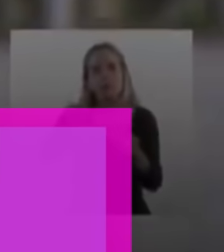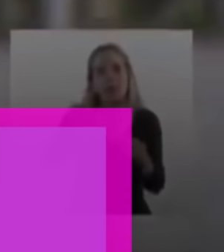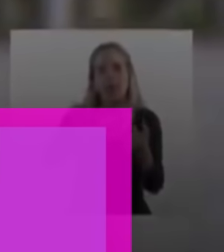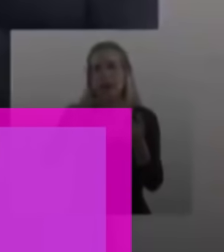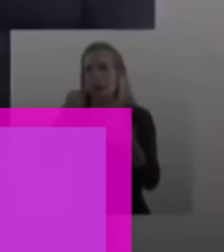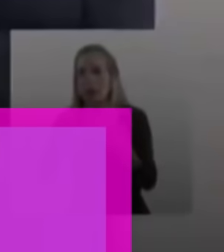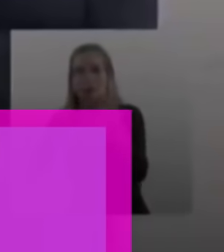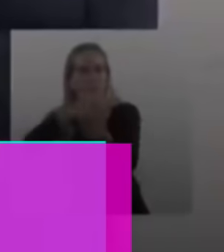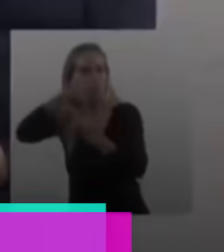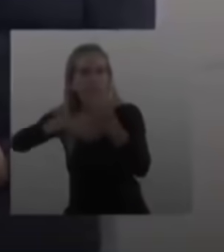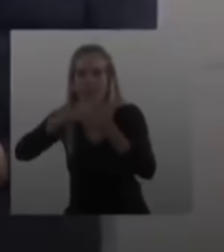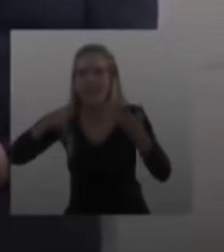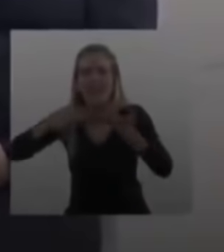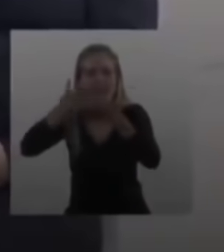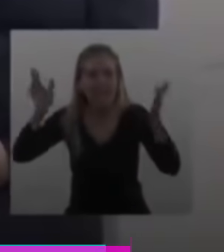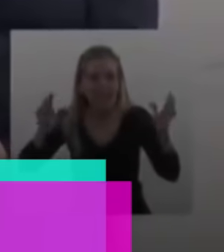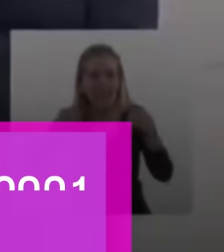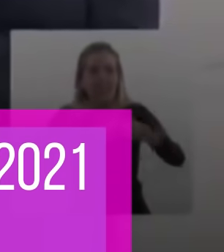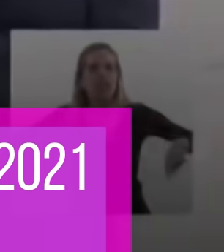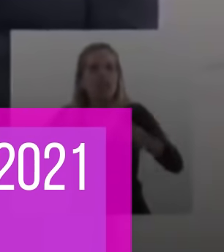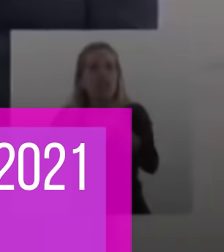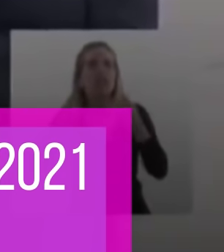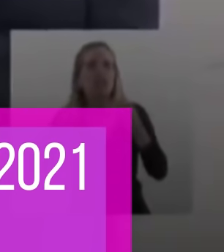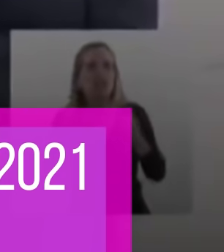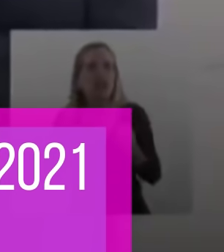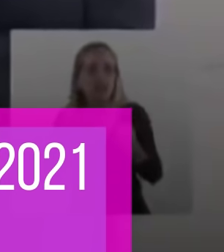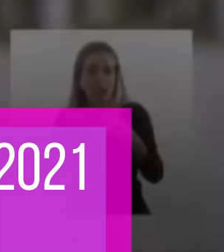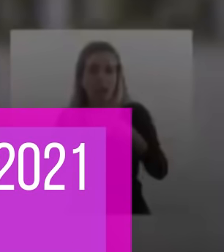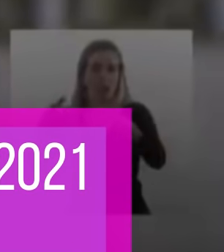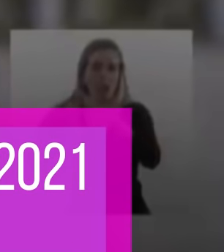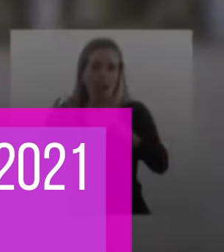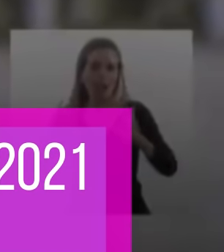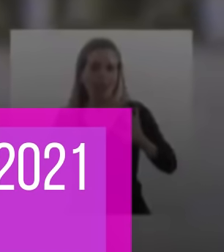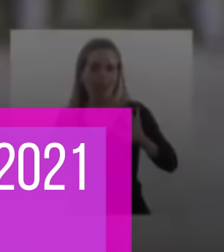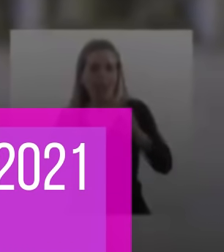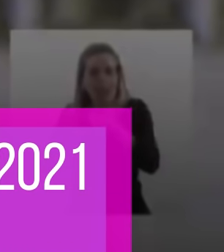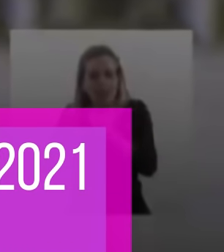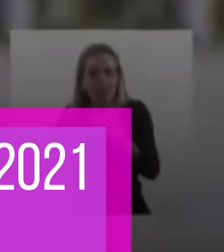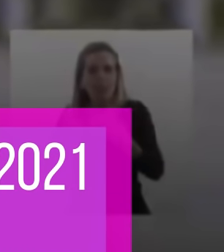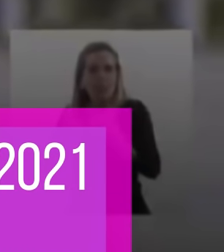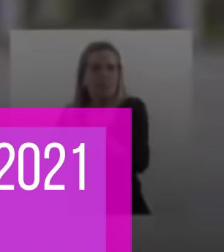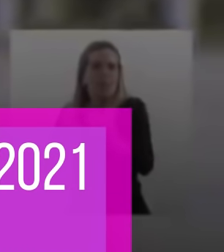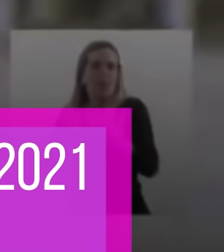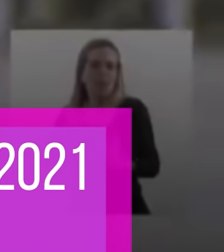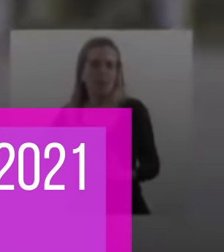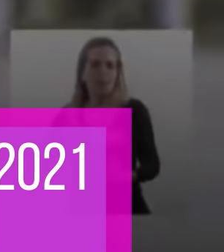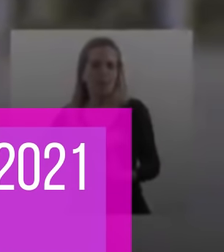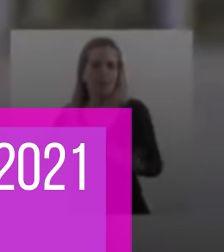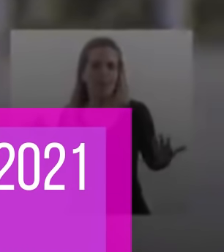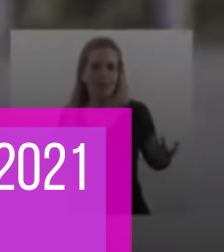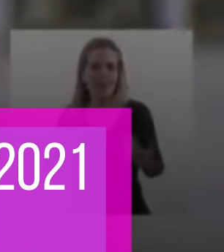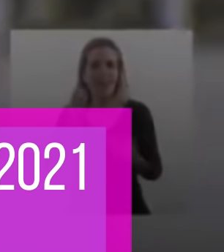siempre, las fuentes de prensa de ANSES o del mismo gobierno, la verdad que dejan mucho de qué hablar, por eso hay